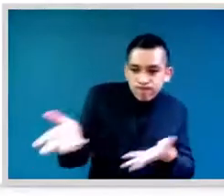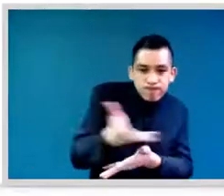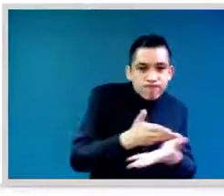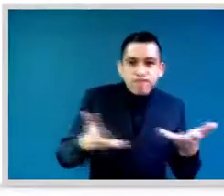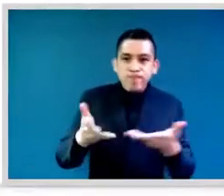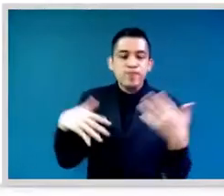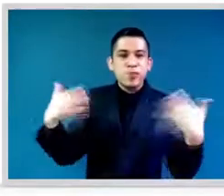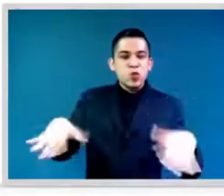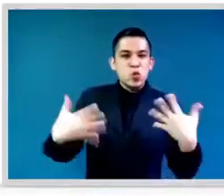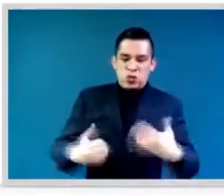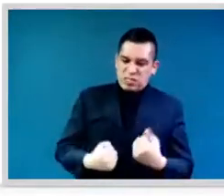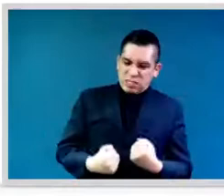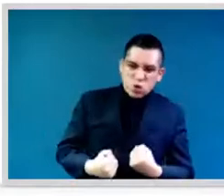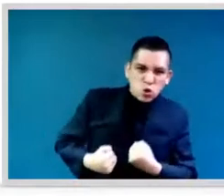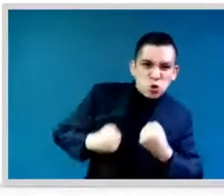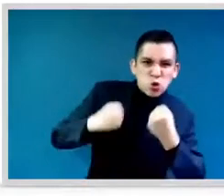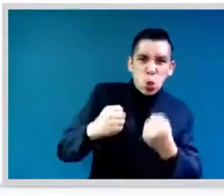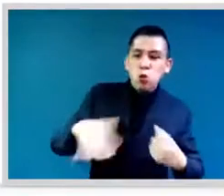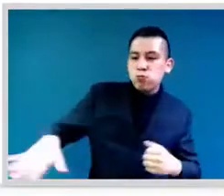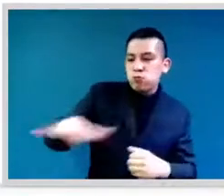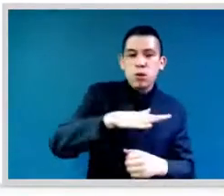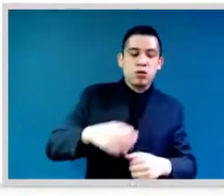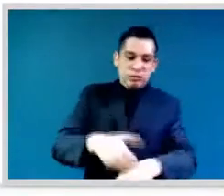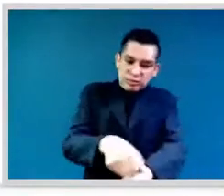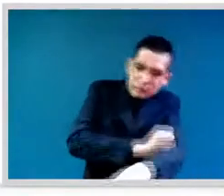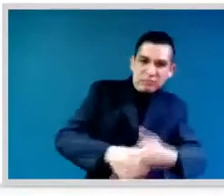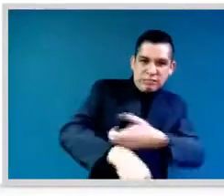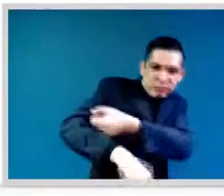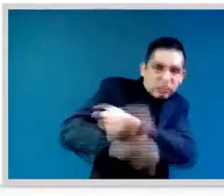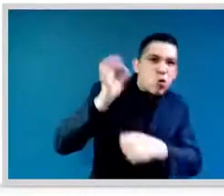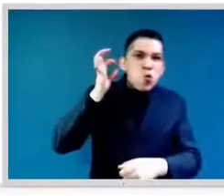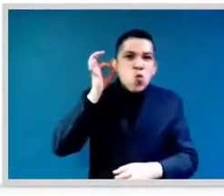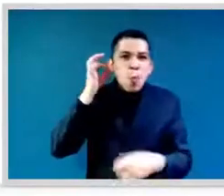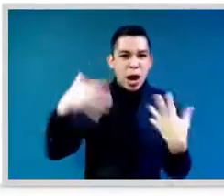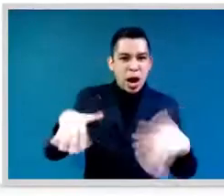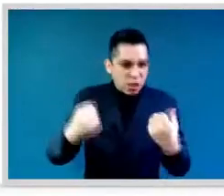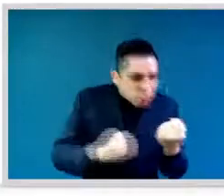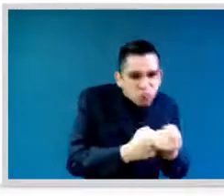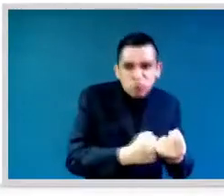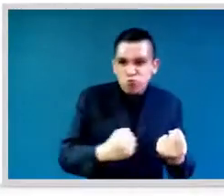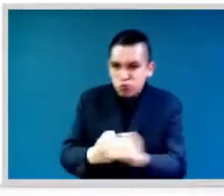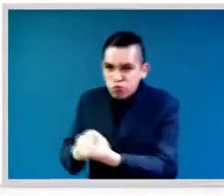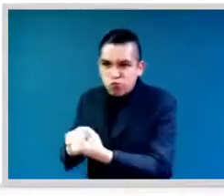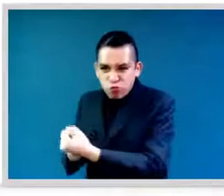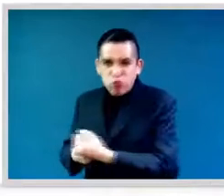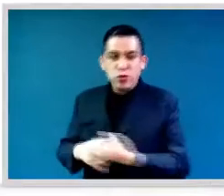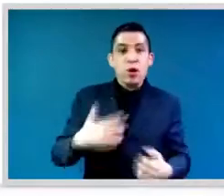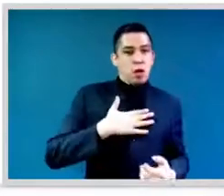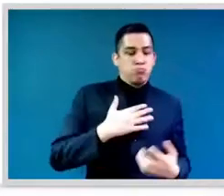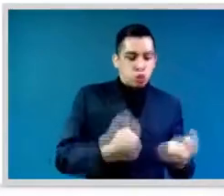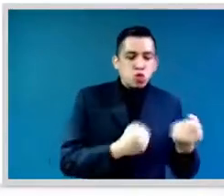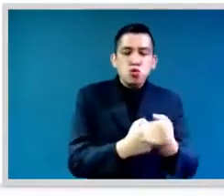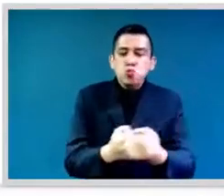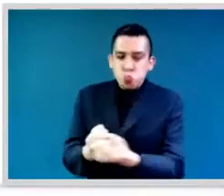cotidiano que implica los cuidados que llevamos adelante en forma gratuita, esa necesidad de